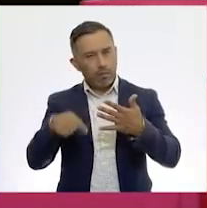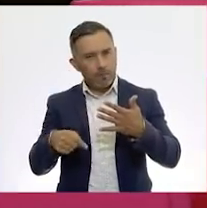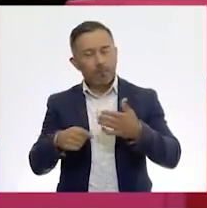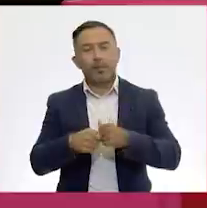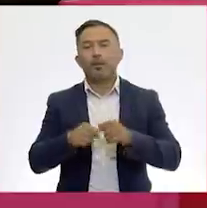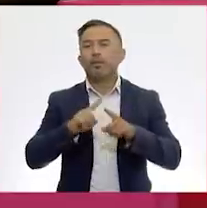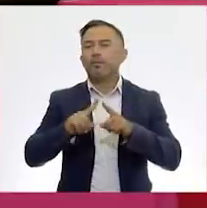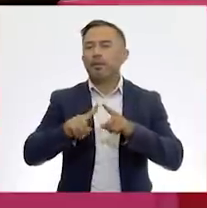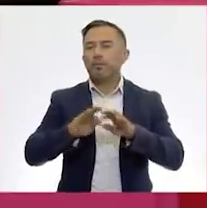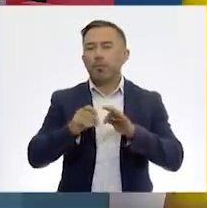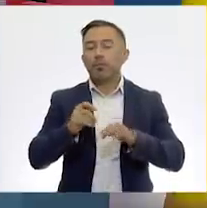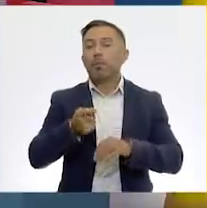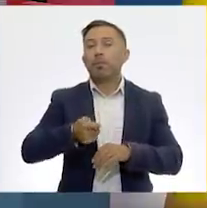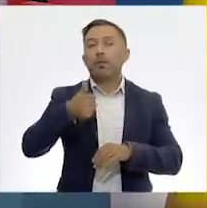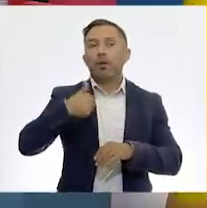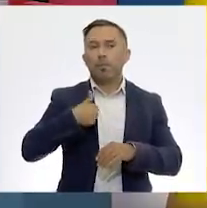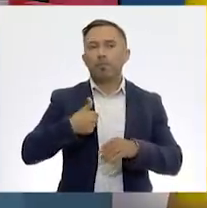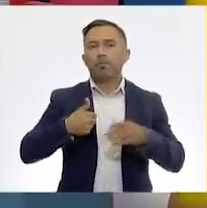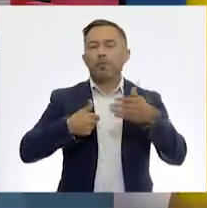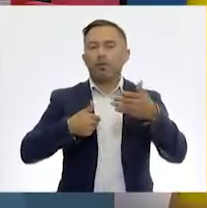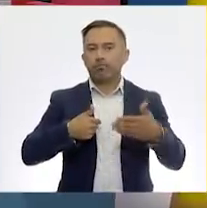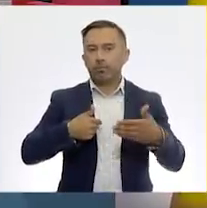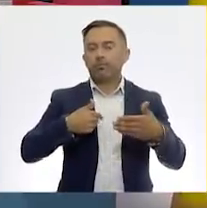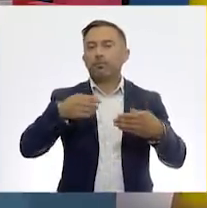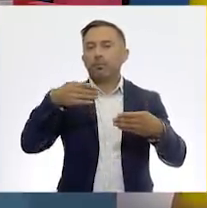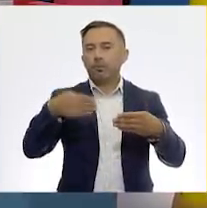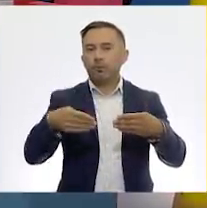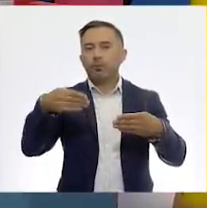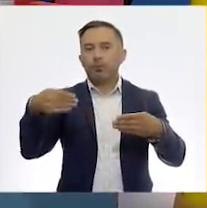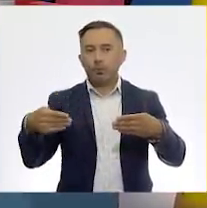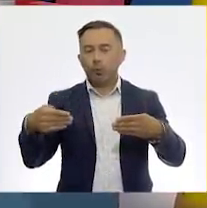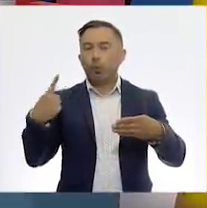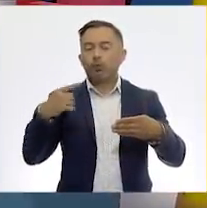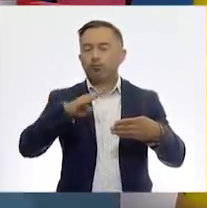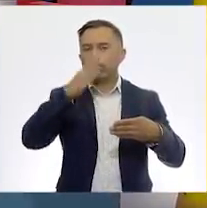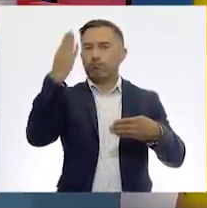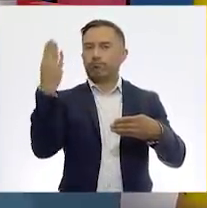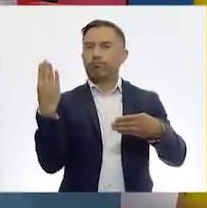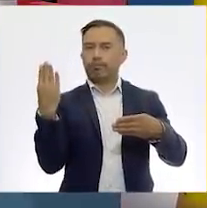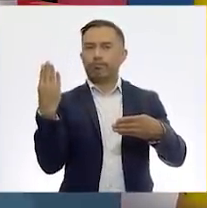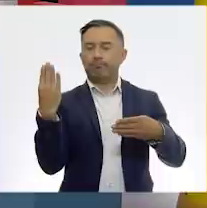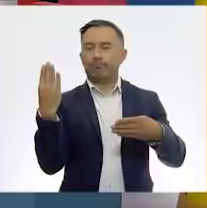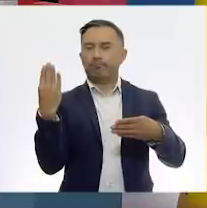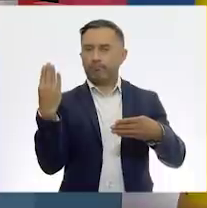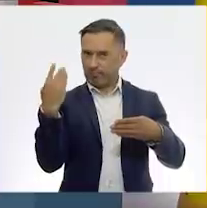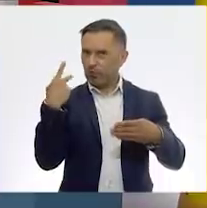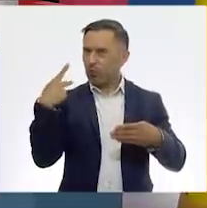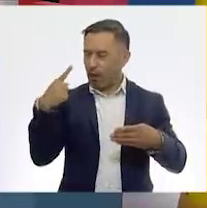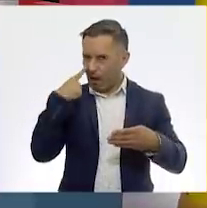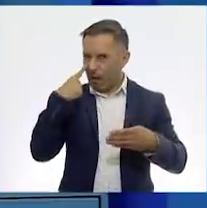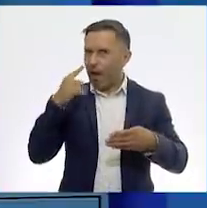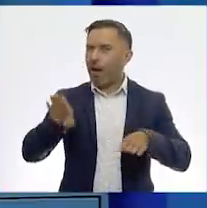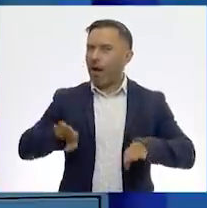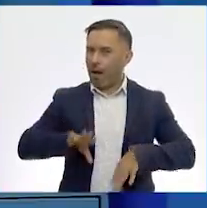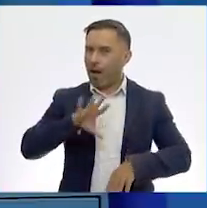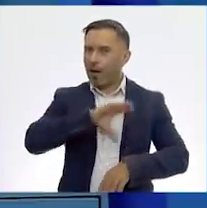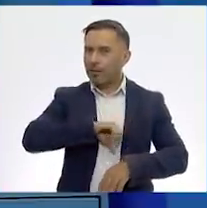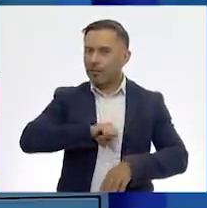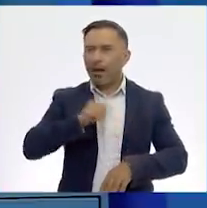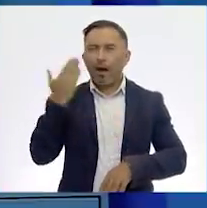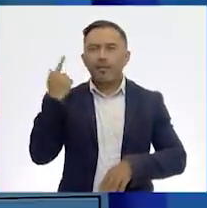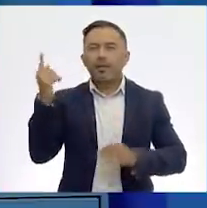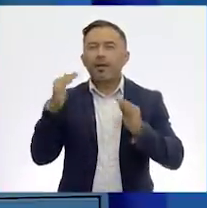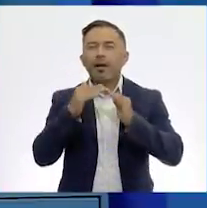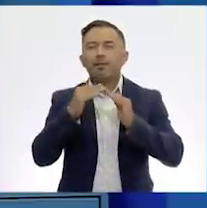poner elementos horizontales, pero siempre se rescata un elemento vertical. Si recordamos alguna imagen de la casa de